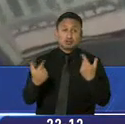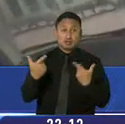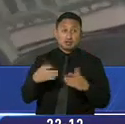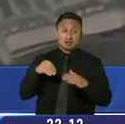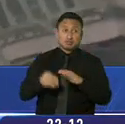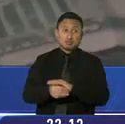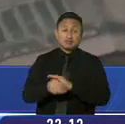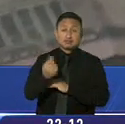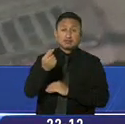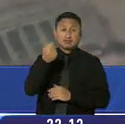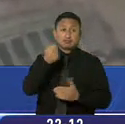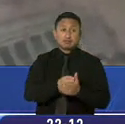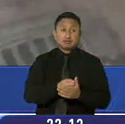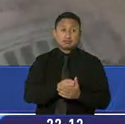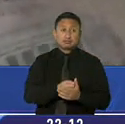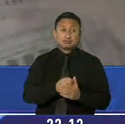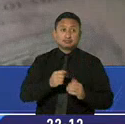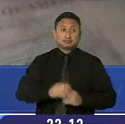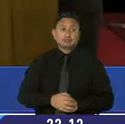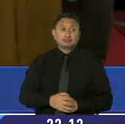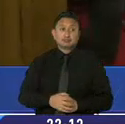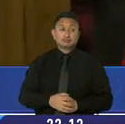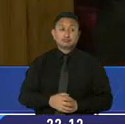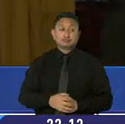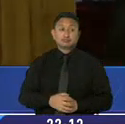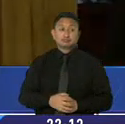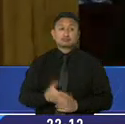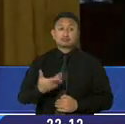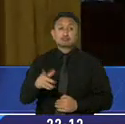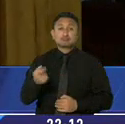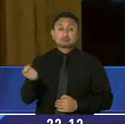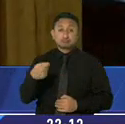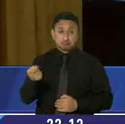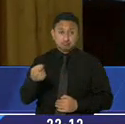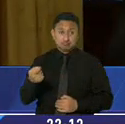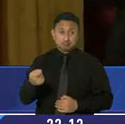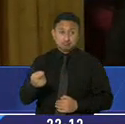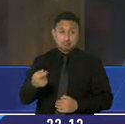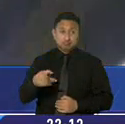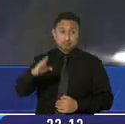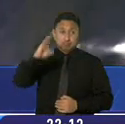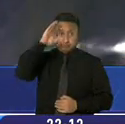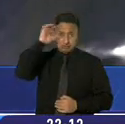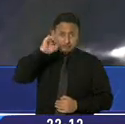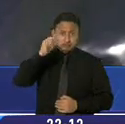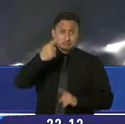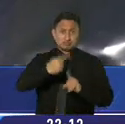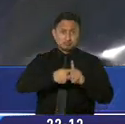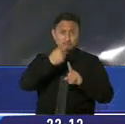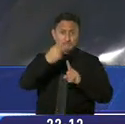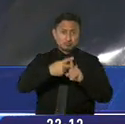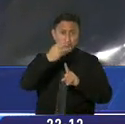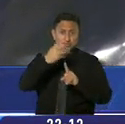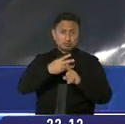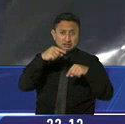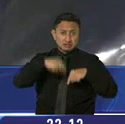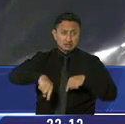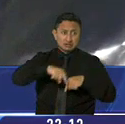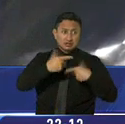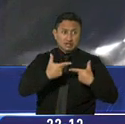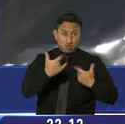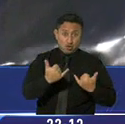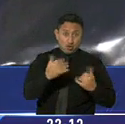efectivo, tanto dólares como pesos colombianos. El seguimiento por parte de los agentes fue efectivo durante varios meses, lo que les permitió esta